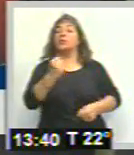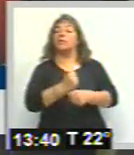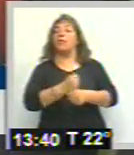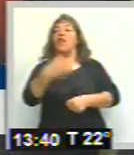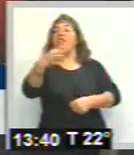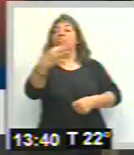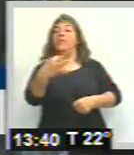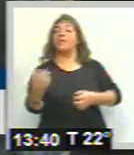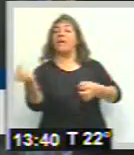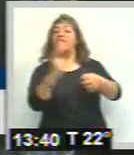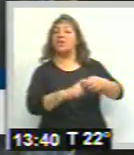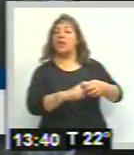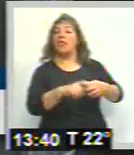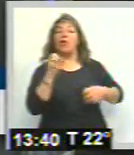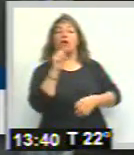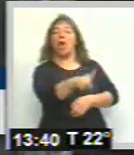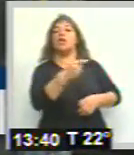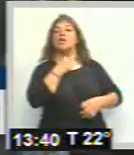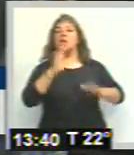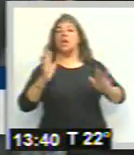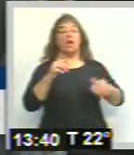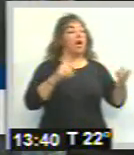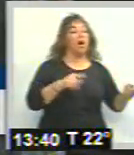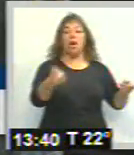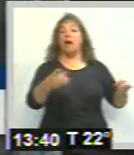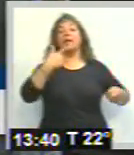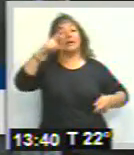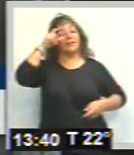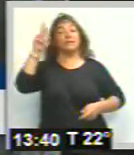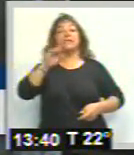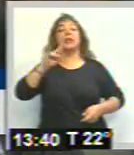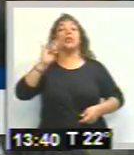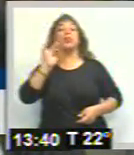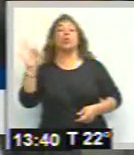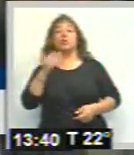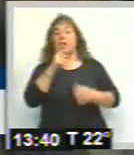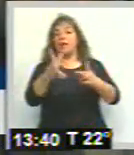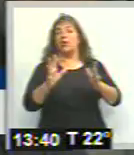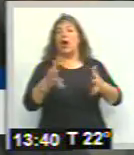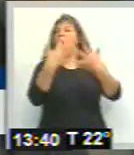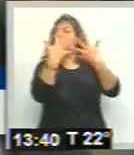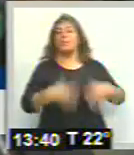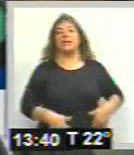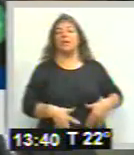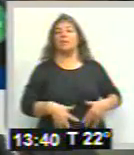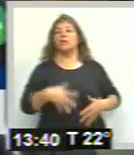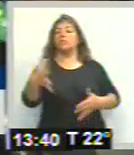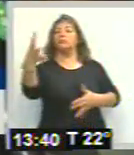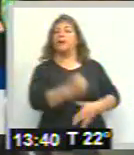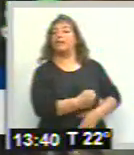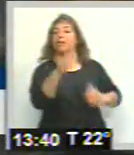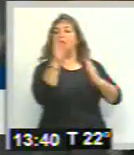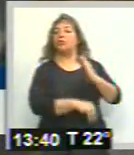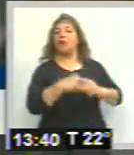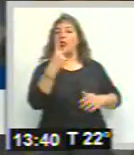gremio que él quiera estar, no como quiera él. Así que Cerrudo ya no le importa si somos afiliados o no somos afiliados. Automáticamente le va a sacar el 2% del bolsillo de